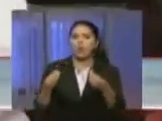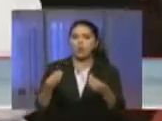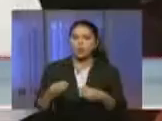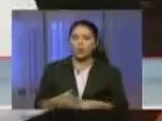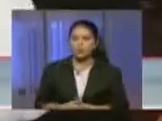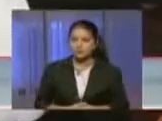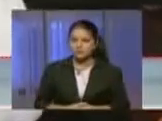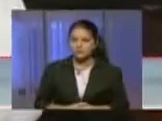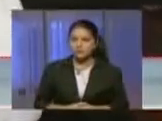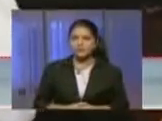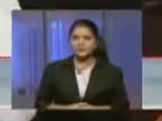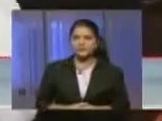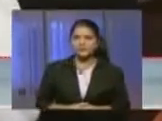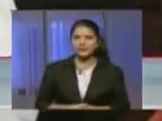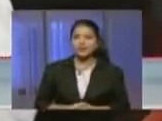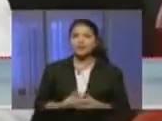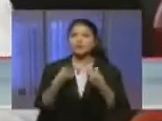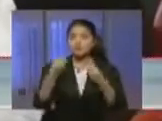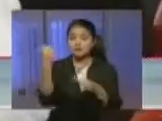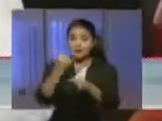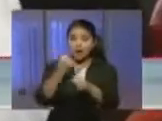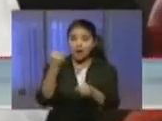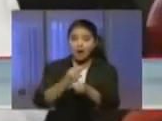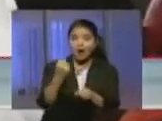eh el trabajo